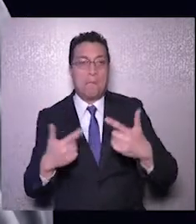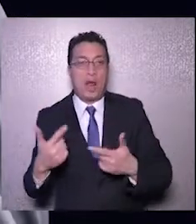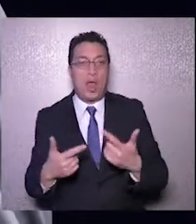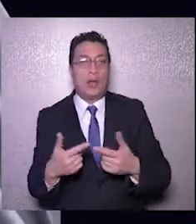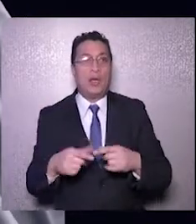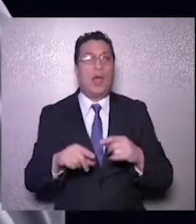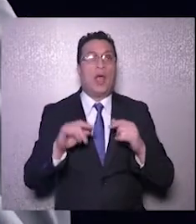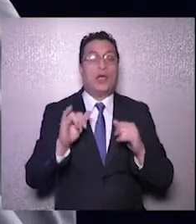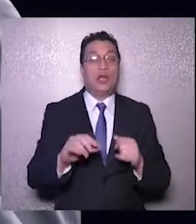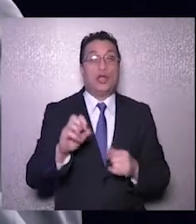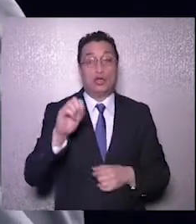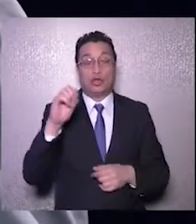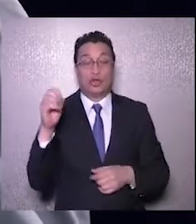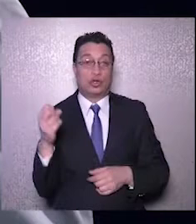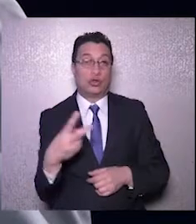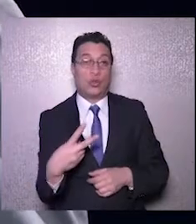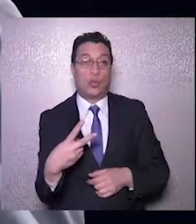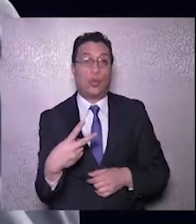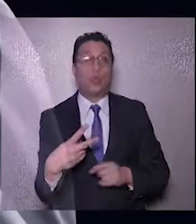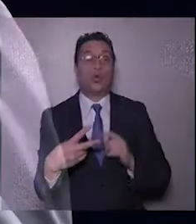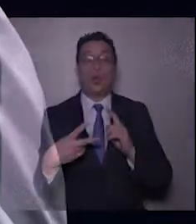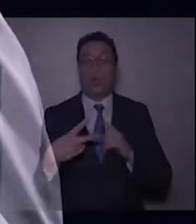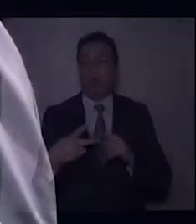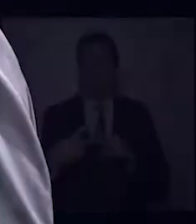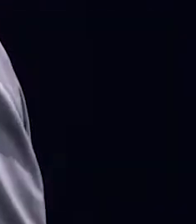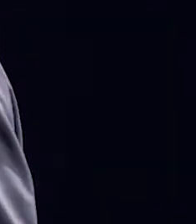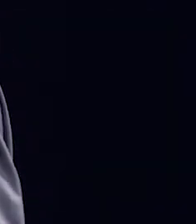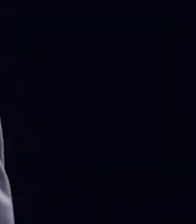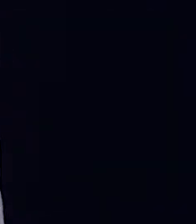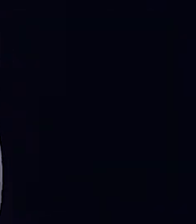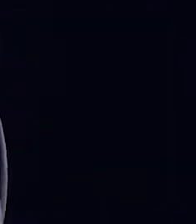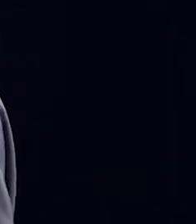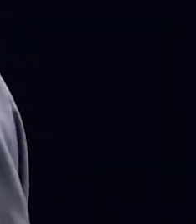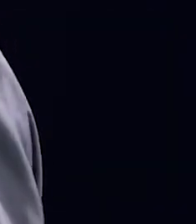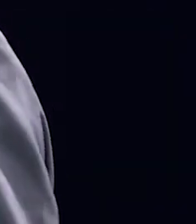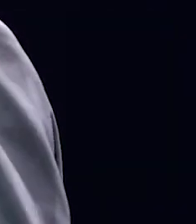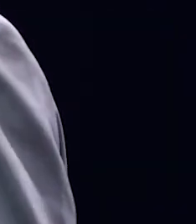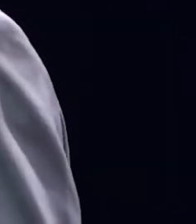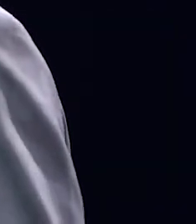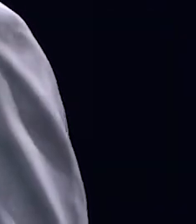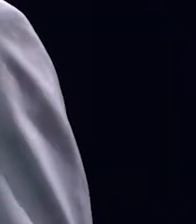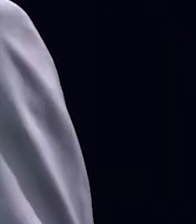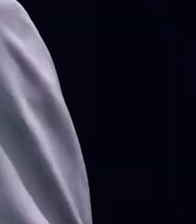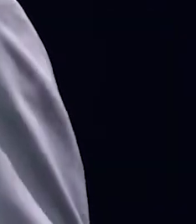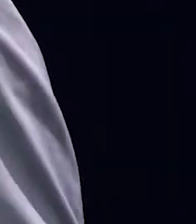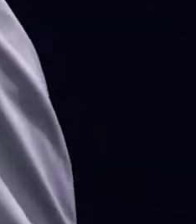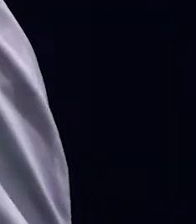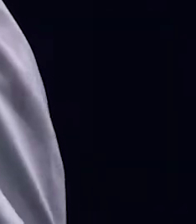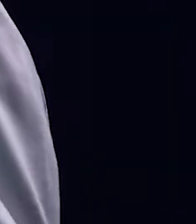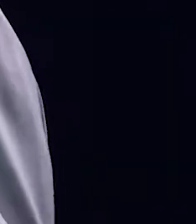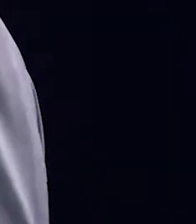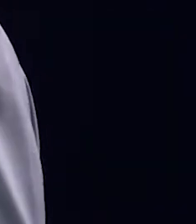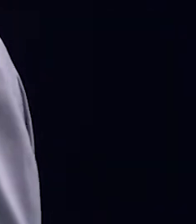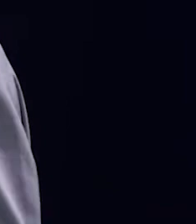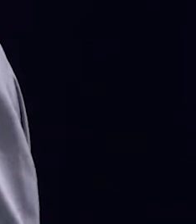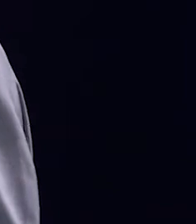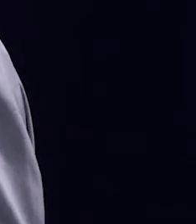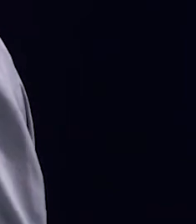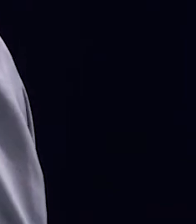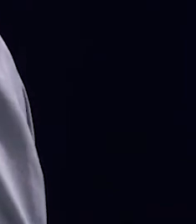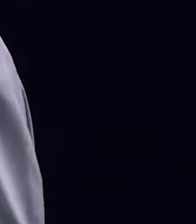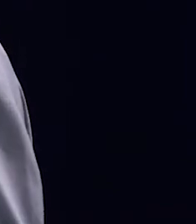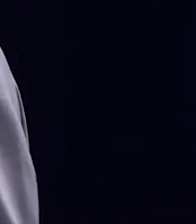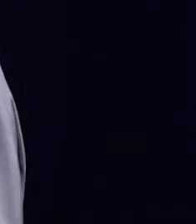Y en una segunda instancia, cómo podemos tomar datos que se están creando desde la atención clínica y disponibilizarlos